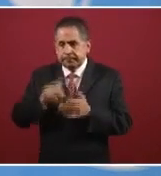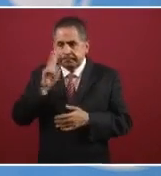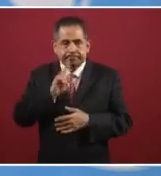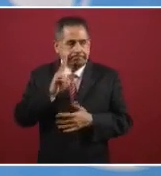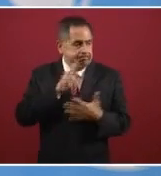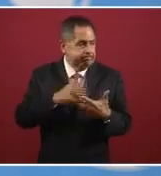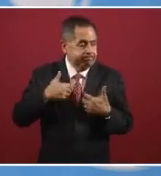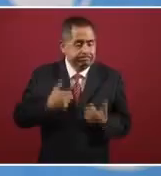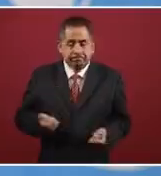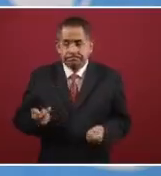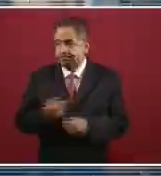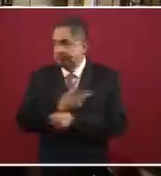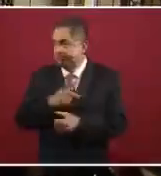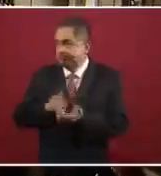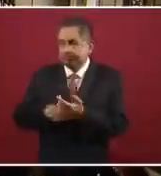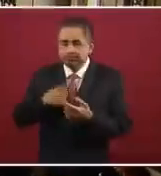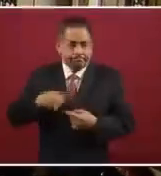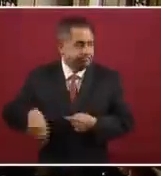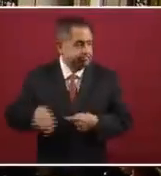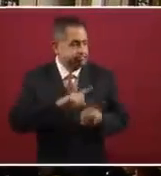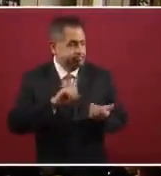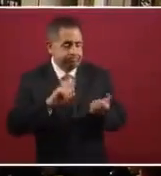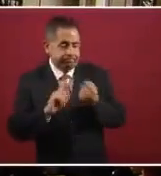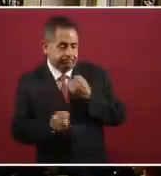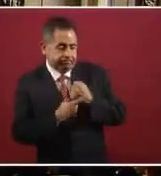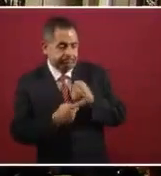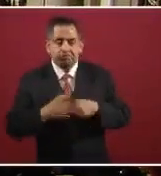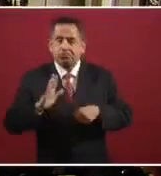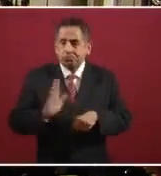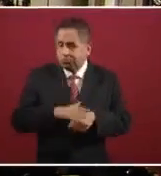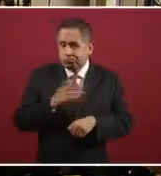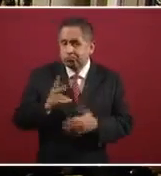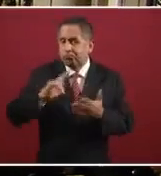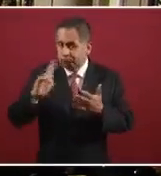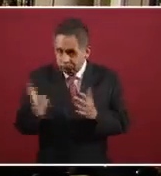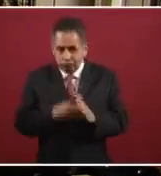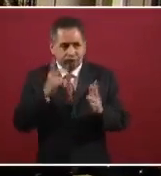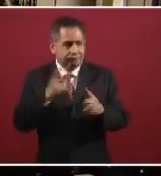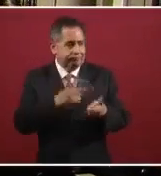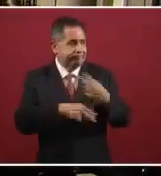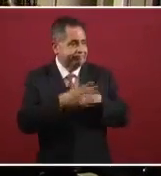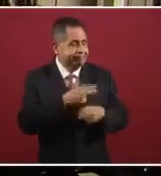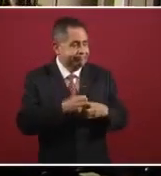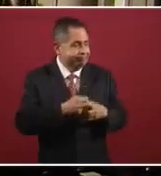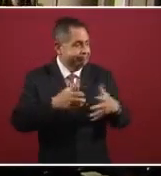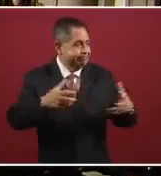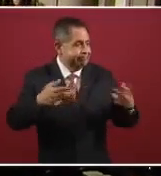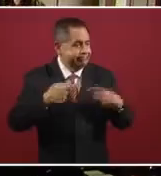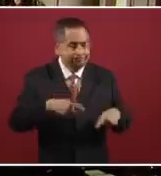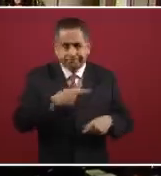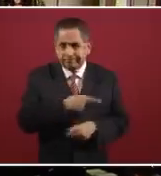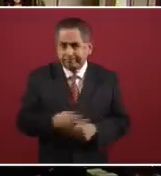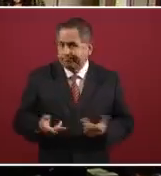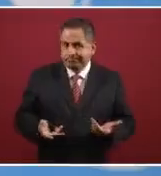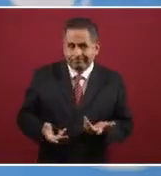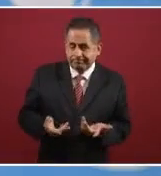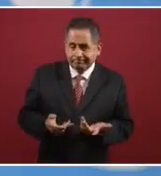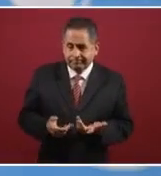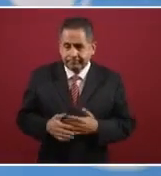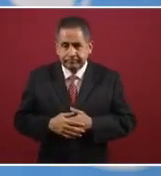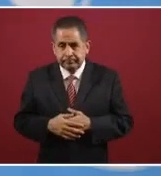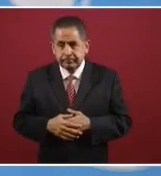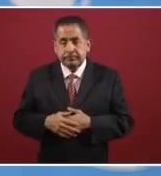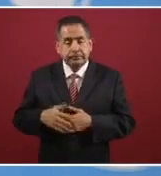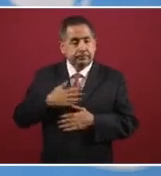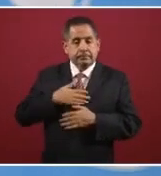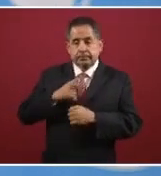está detrás de ese deterioro reciente. El crecimiento en la región ha sido insuficiente